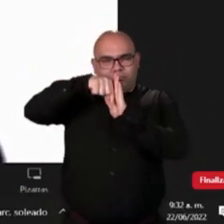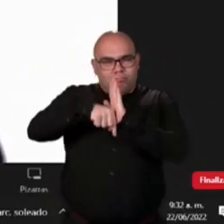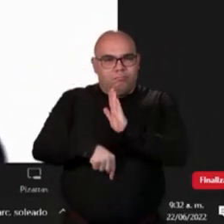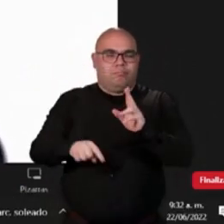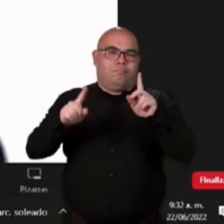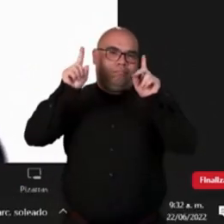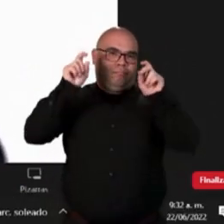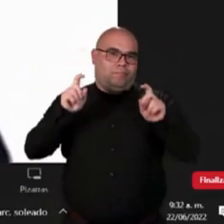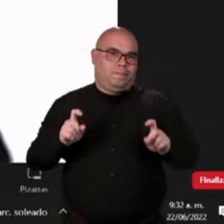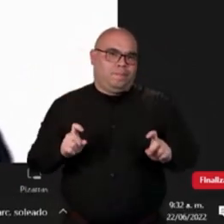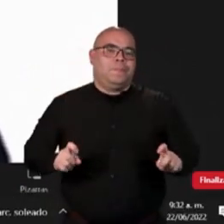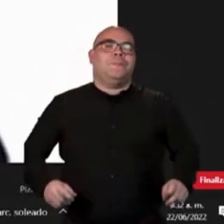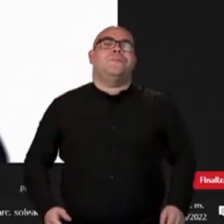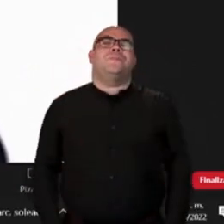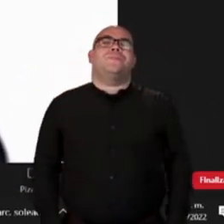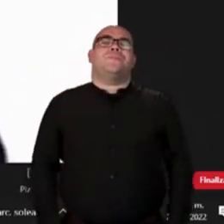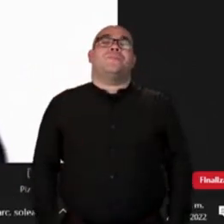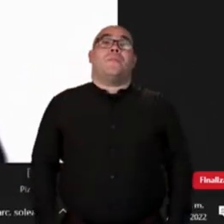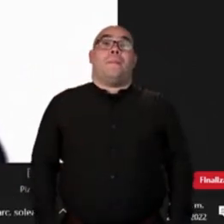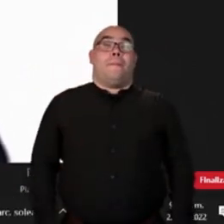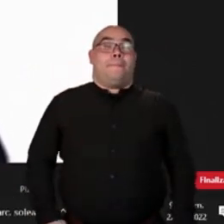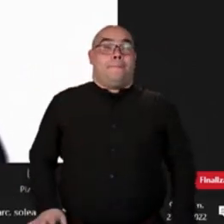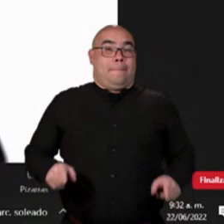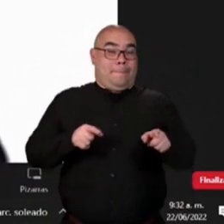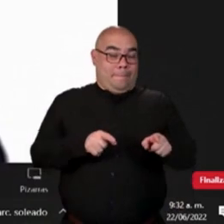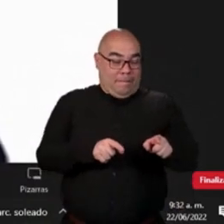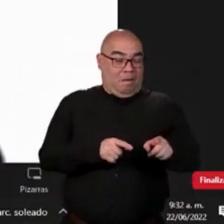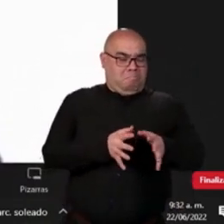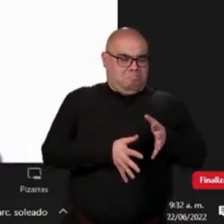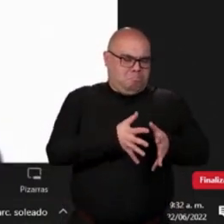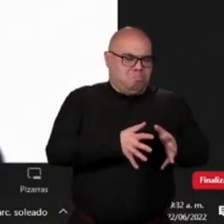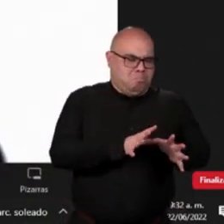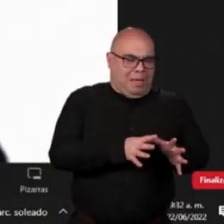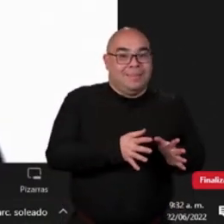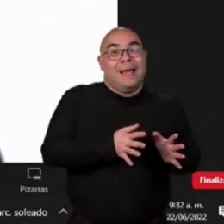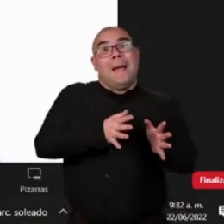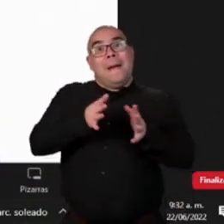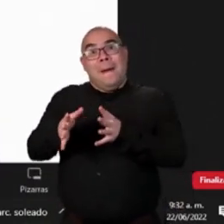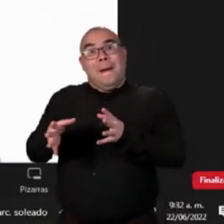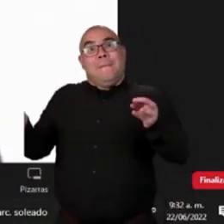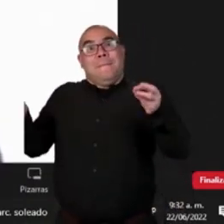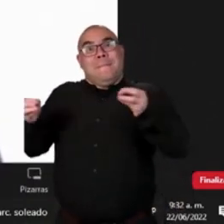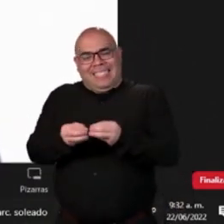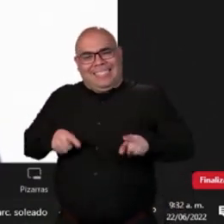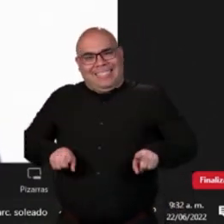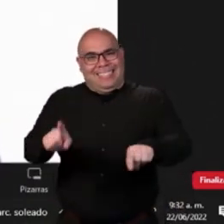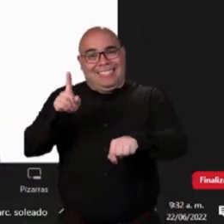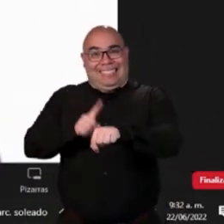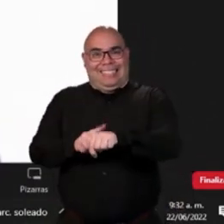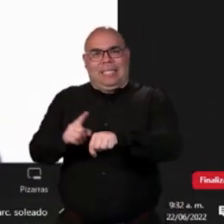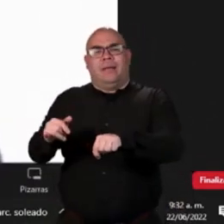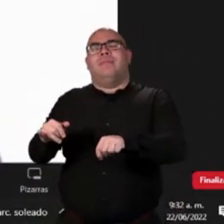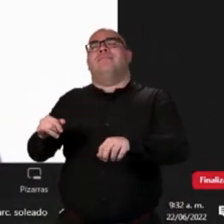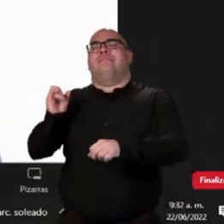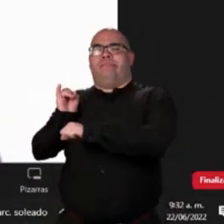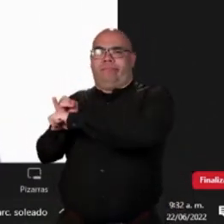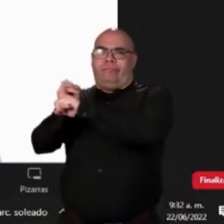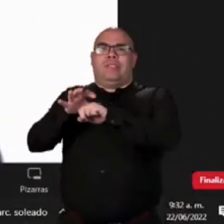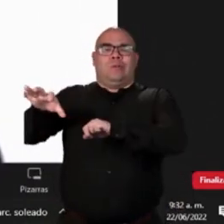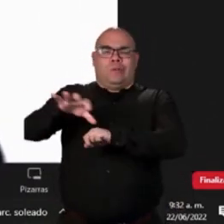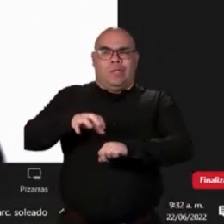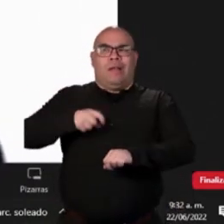¿no? Al mismo tiempo, creo que necesitamos más agilidad en las instituciones para movernos, para